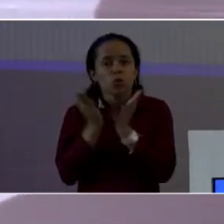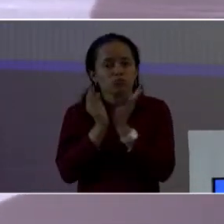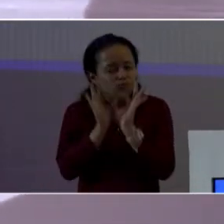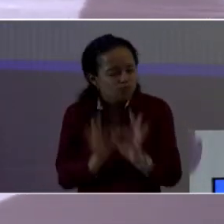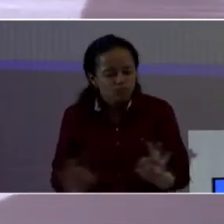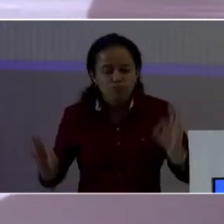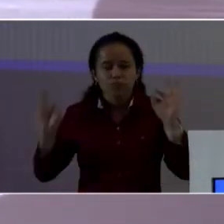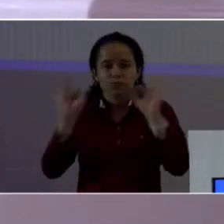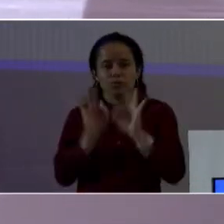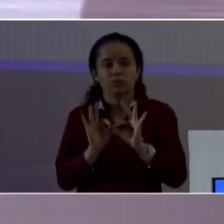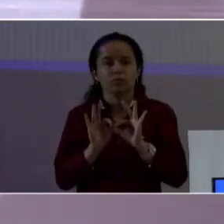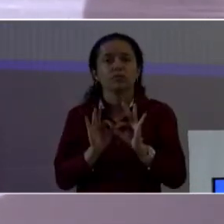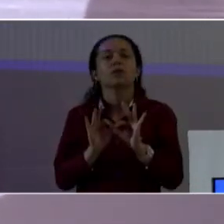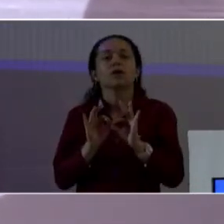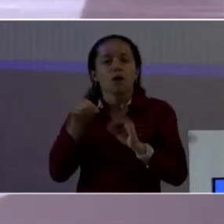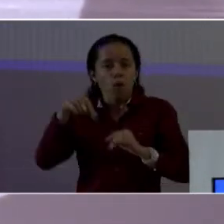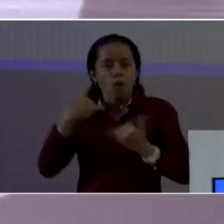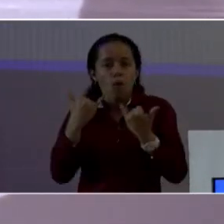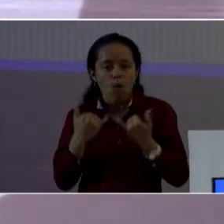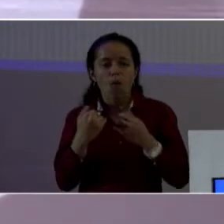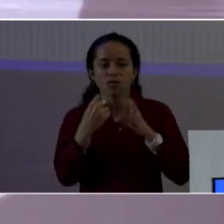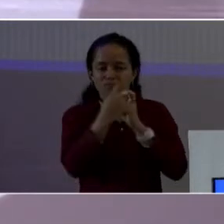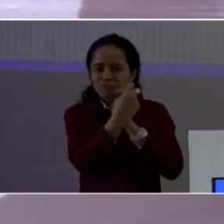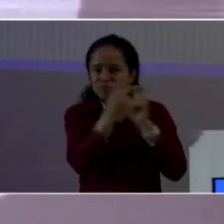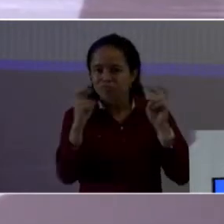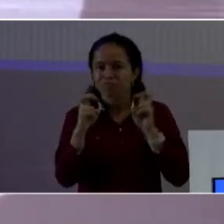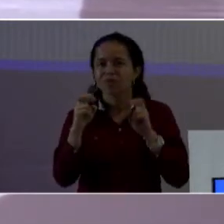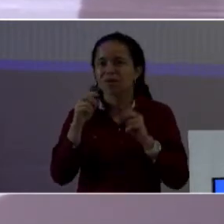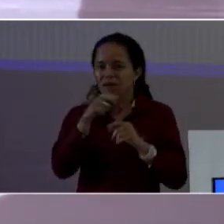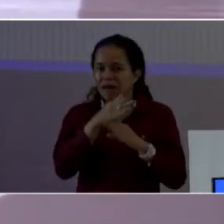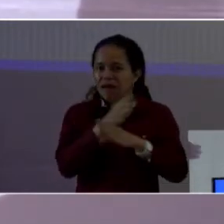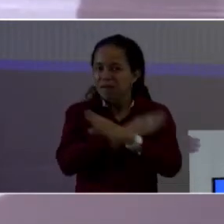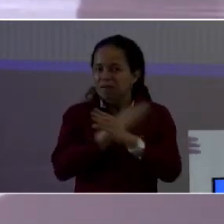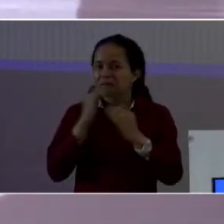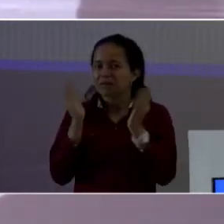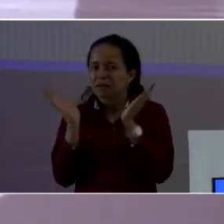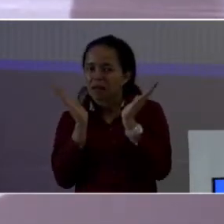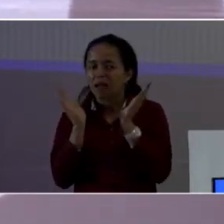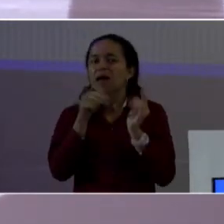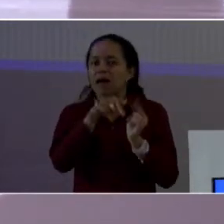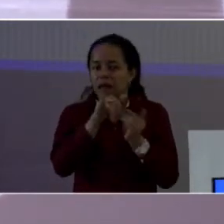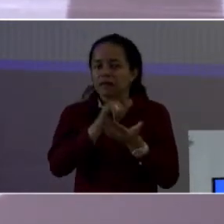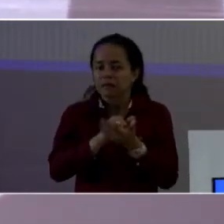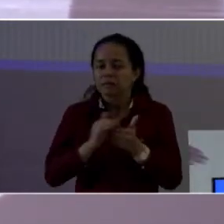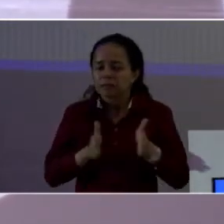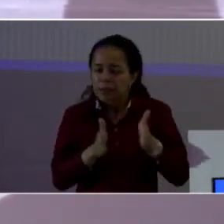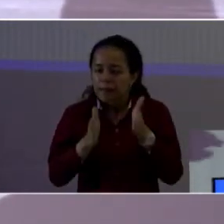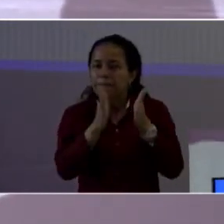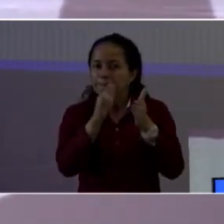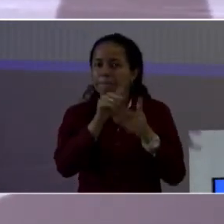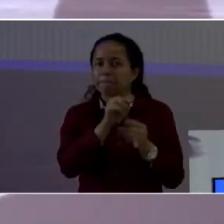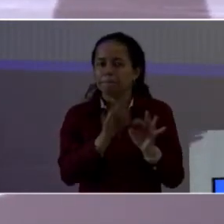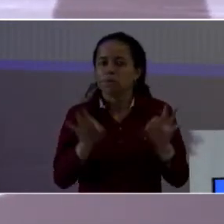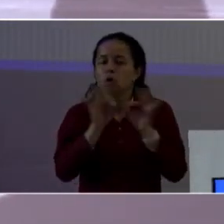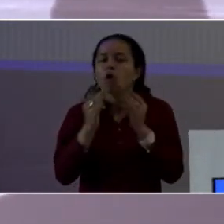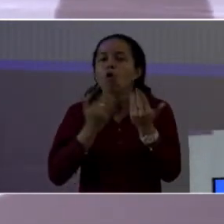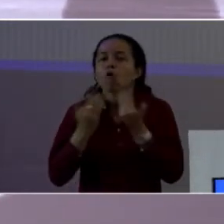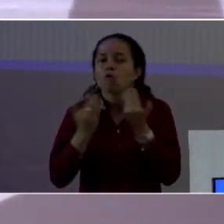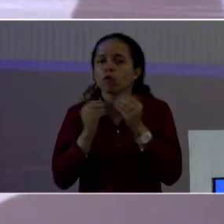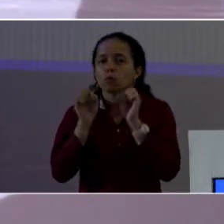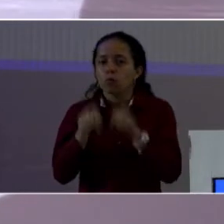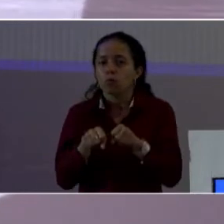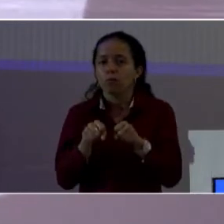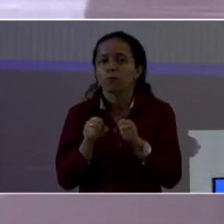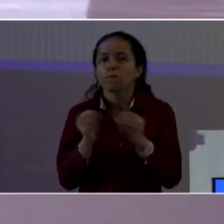algo importante. Hoy lo decían en el panel y no podemos obviar eso. Y creo que vamos por buen camino y vamos a continuar generando esa confianza para que muchas